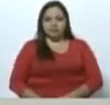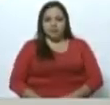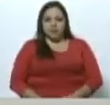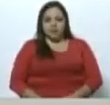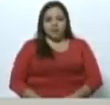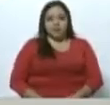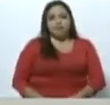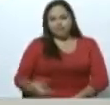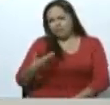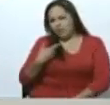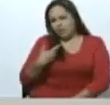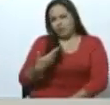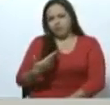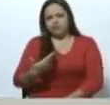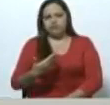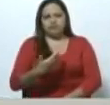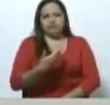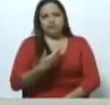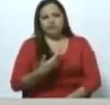¿no?